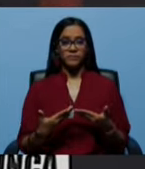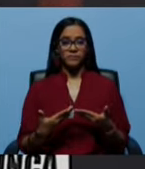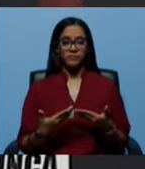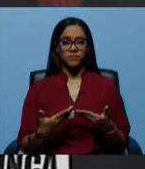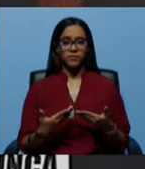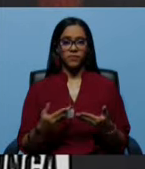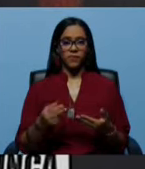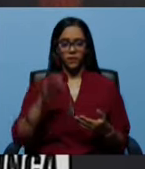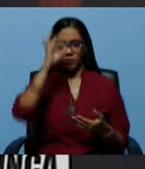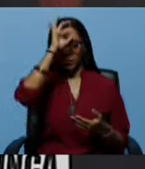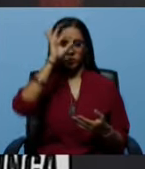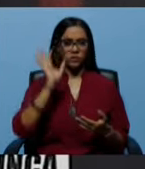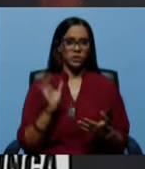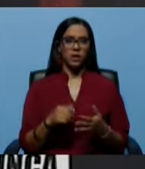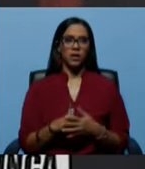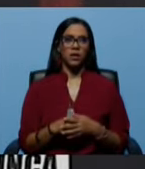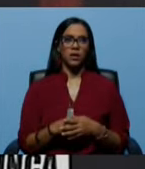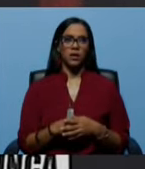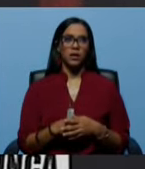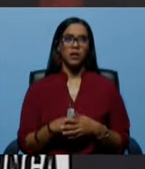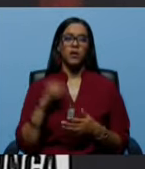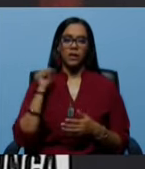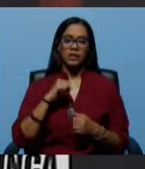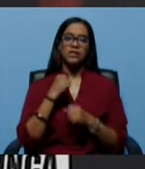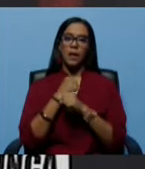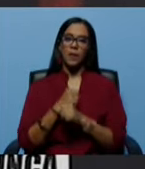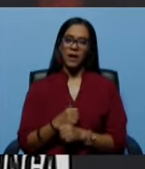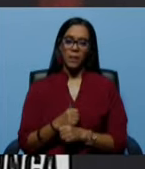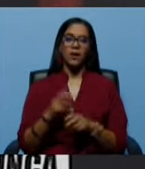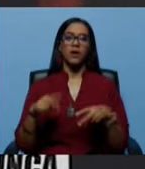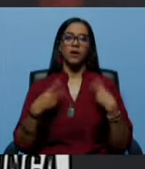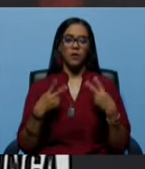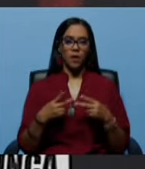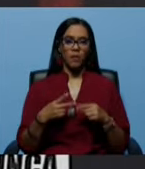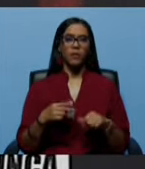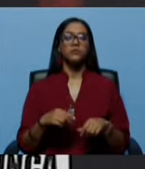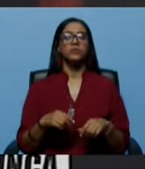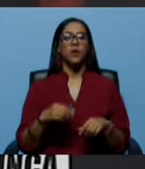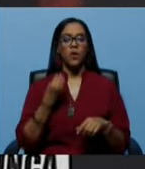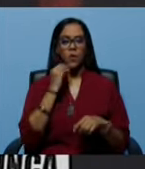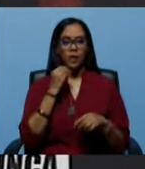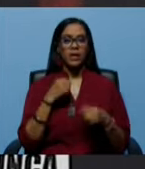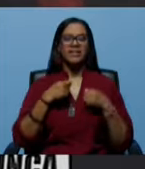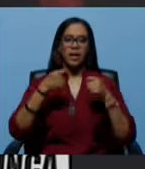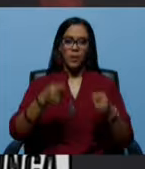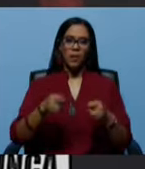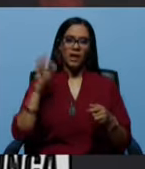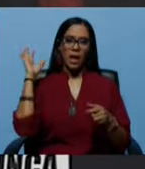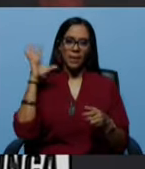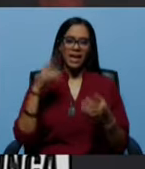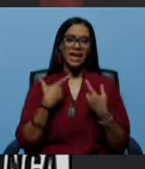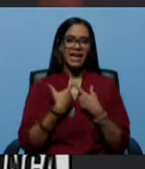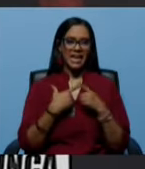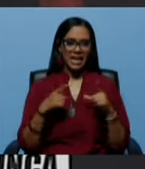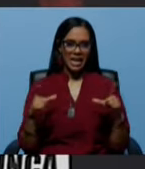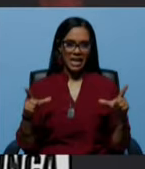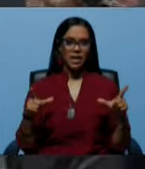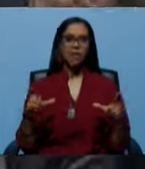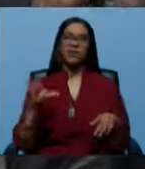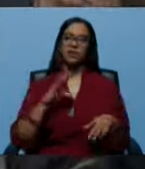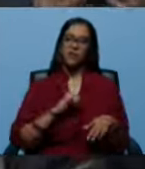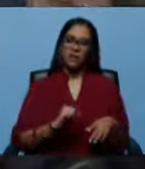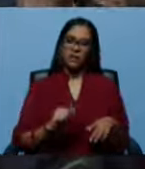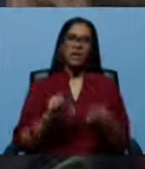No tengo idea cuánto tiempo. Lo que sí esperamos es que a las nuevas generaciones nosotros le entreguemos una patria libre, soberana y